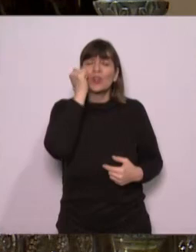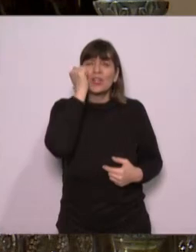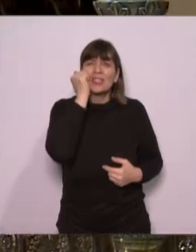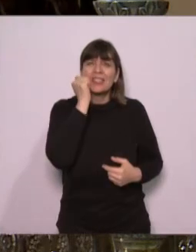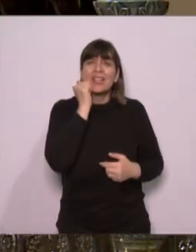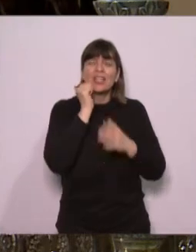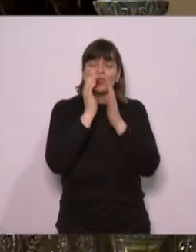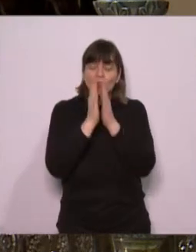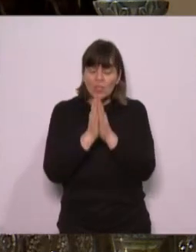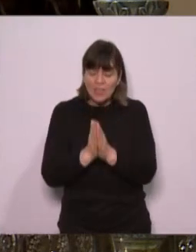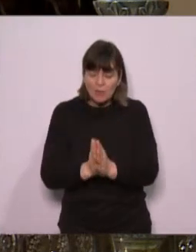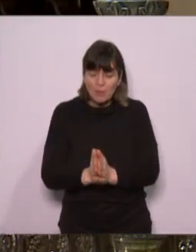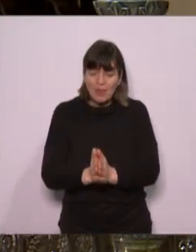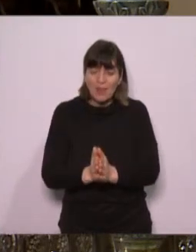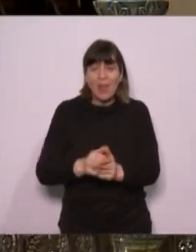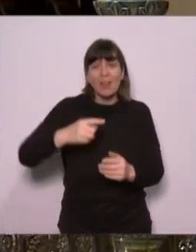Señor, Señor,